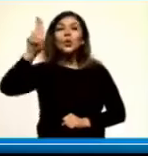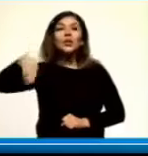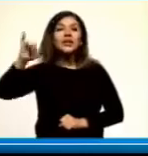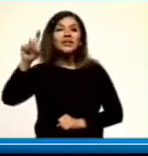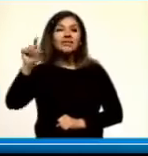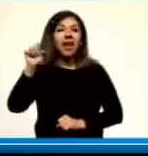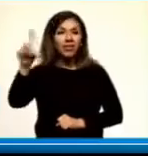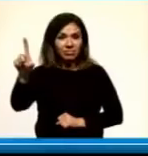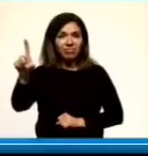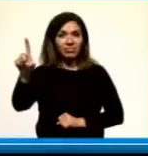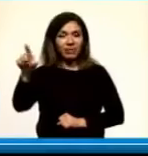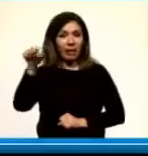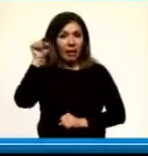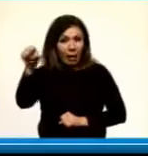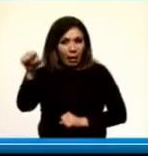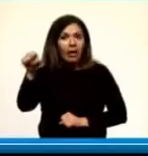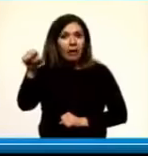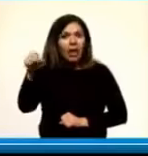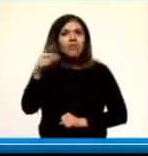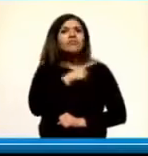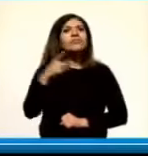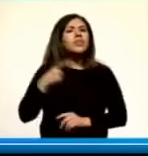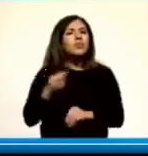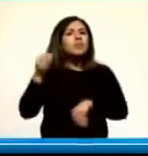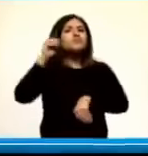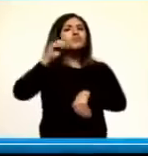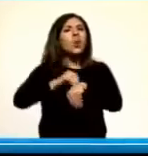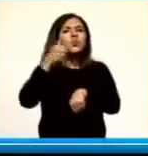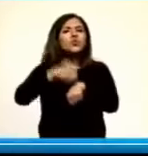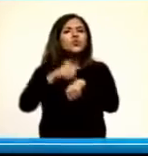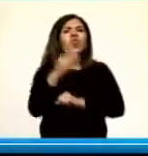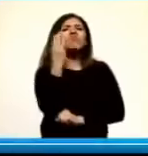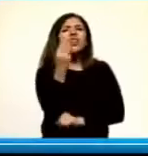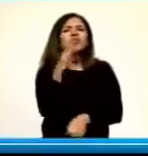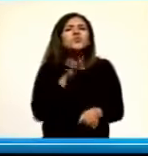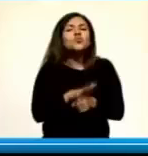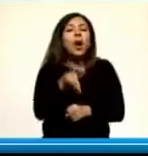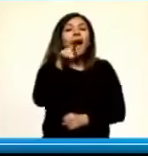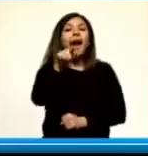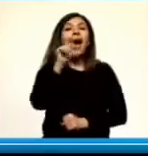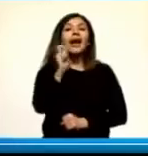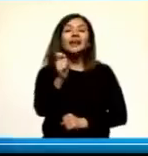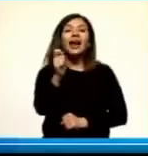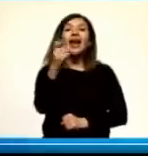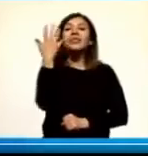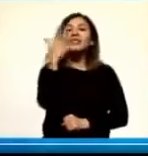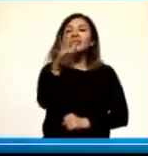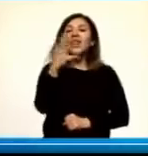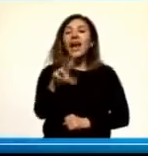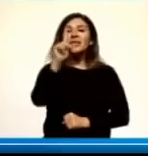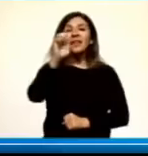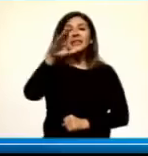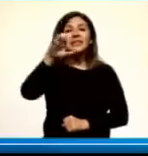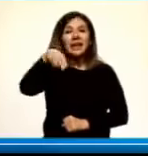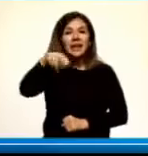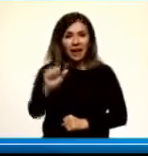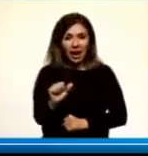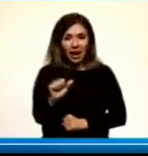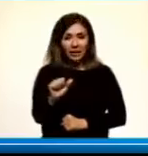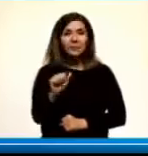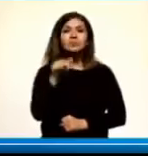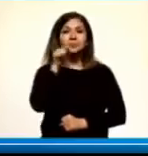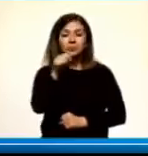unidades. ¿En qué posición se encuentra el número 3? Se encuentra en la posición de las decenas.